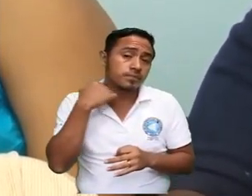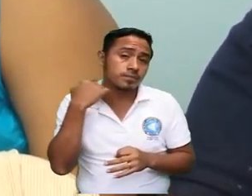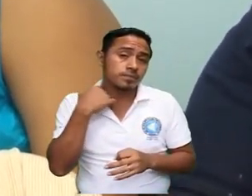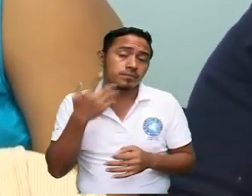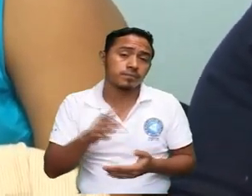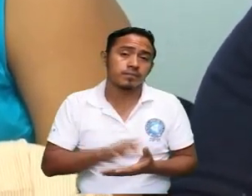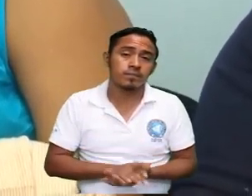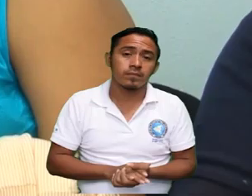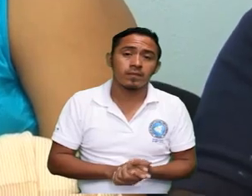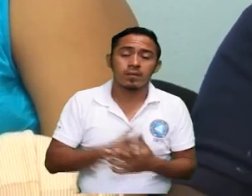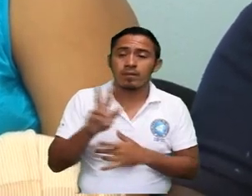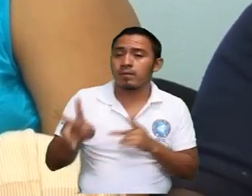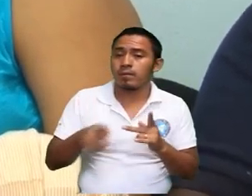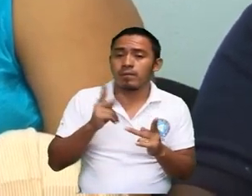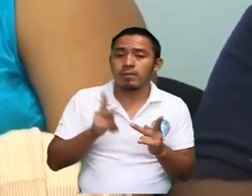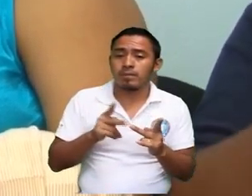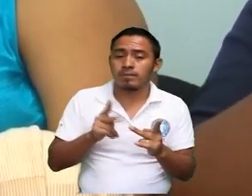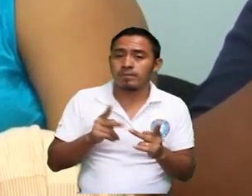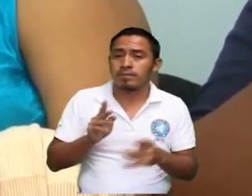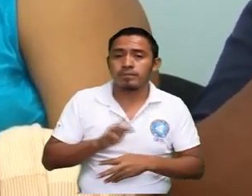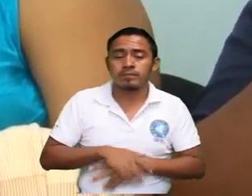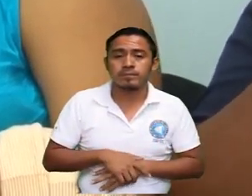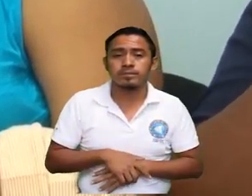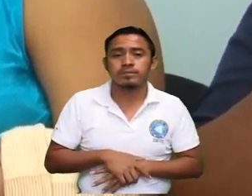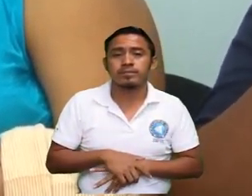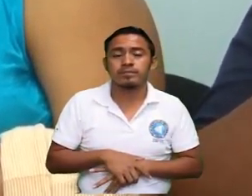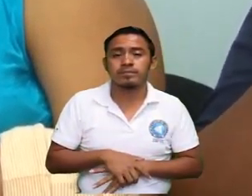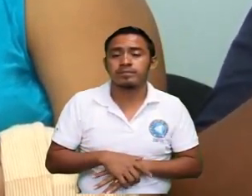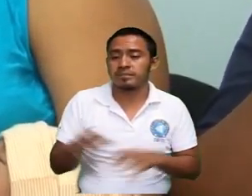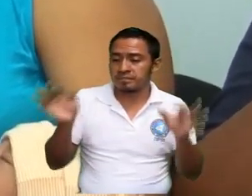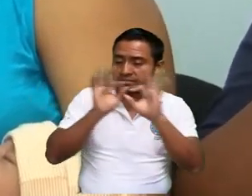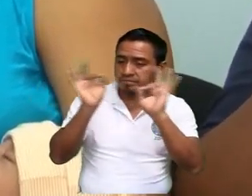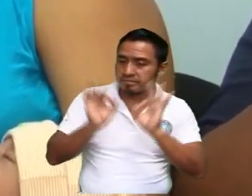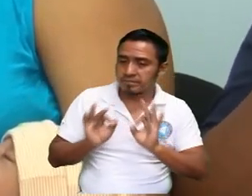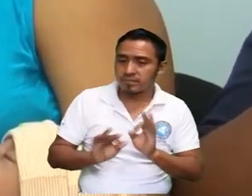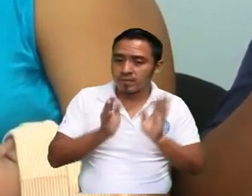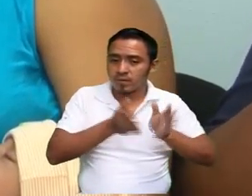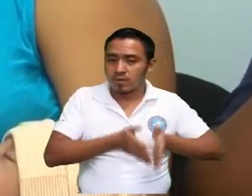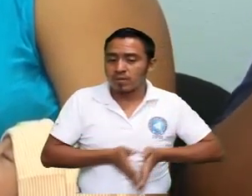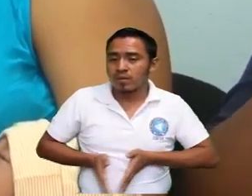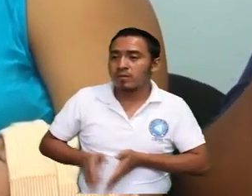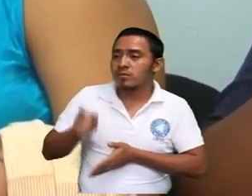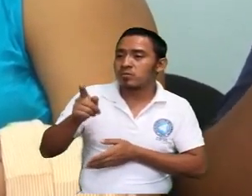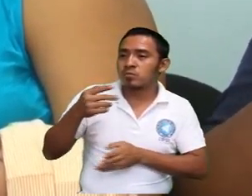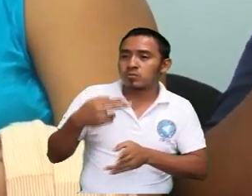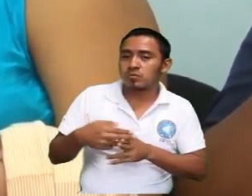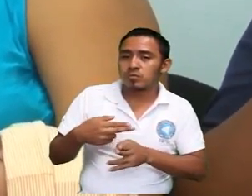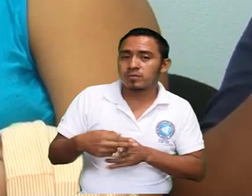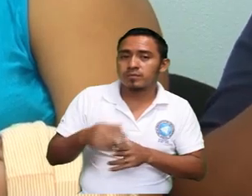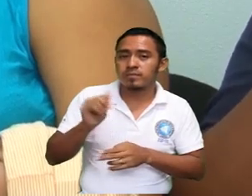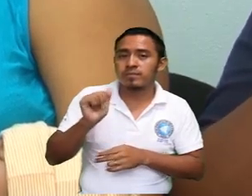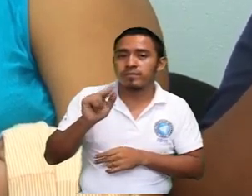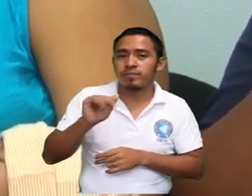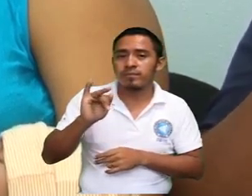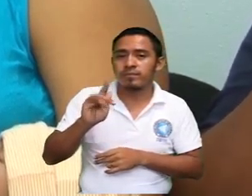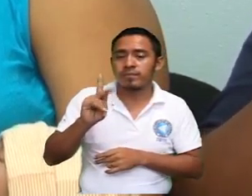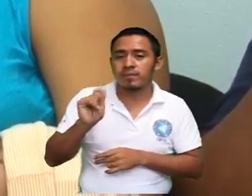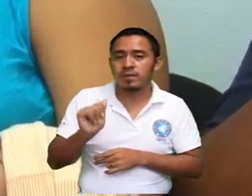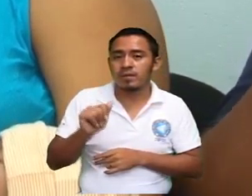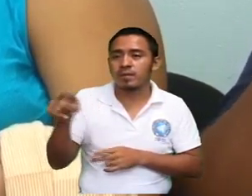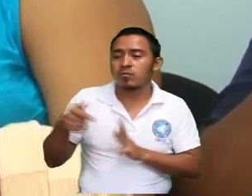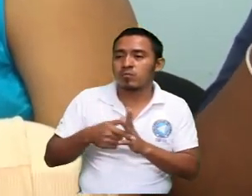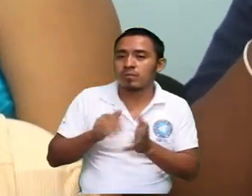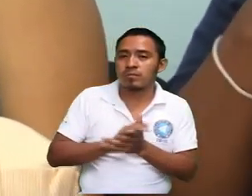consulta es excelente. Mira. Sí. Te felicito entonces por los gemelitos. ¿Tu nombre? Aniel Carribas. ¿Aniel Carribas y tu